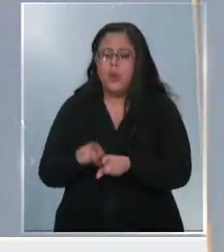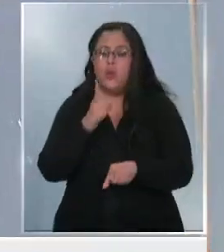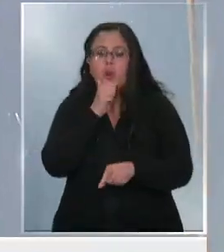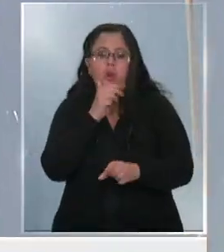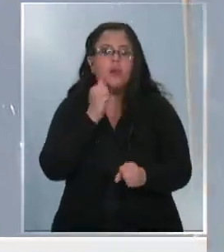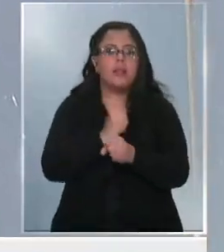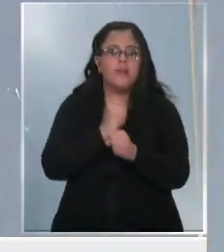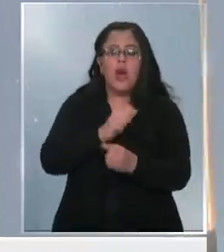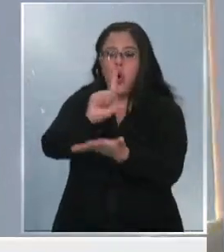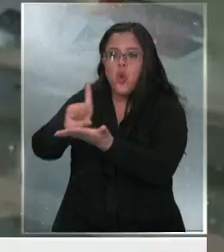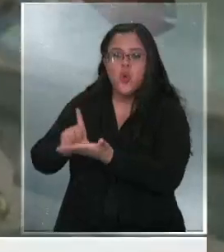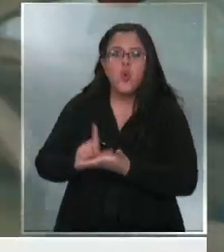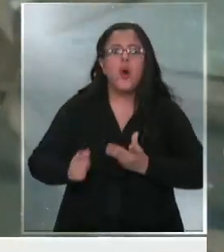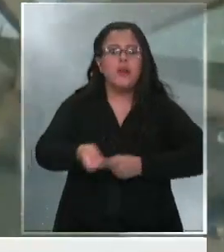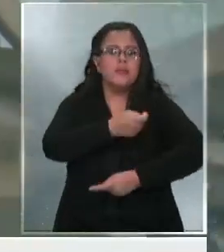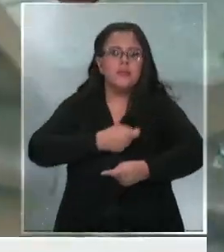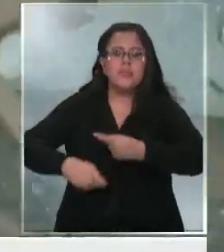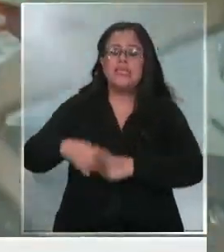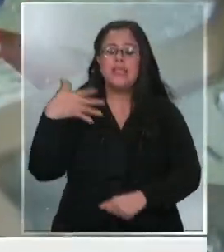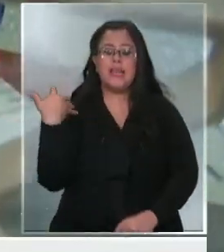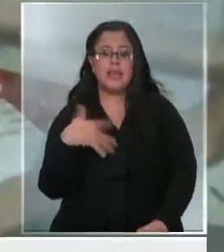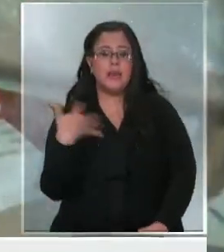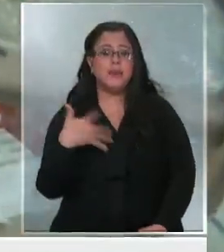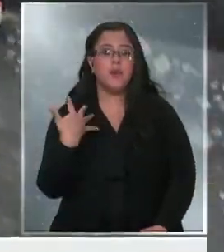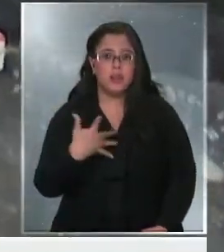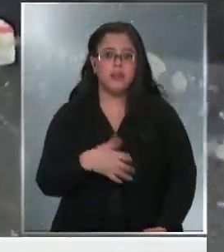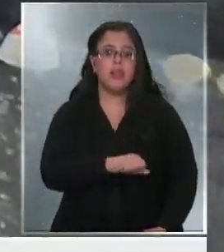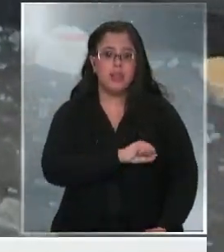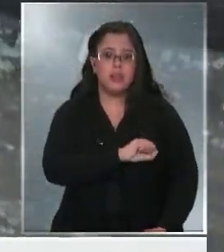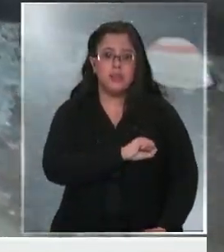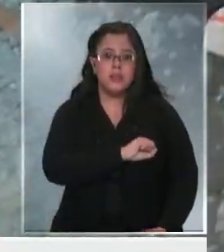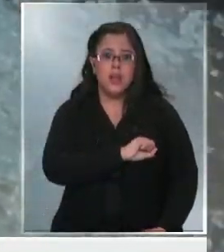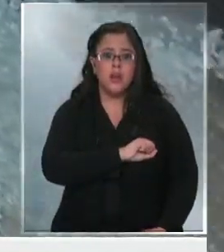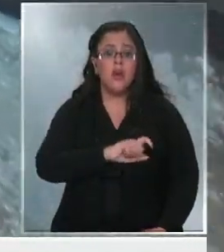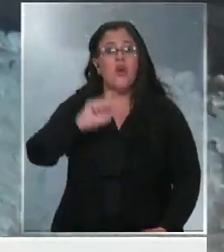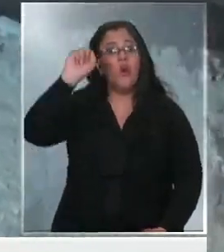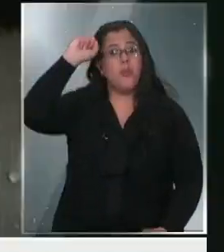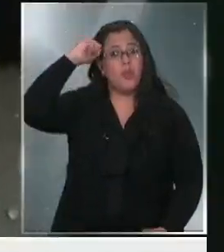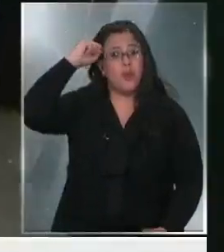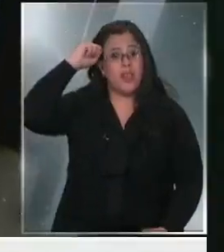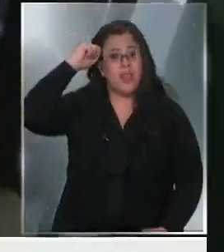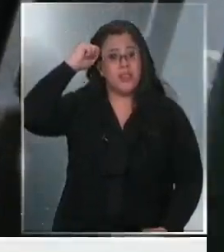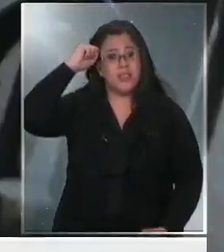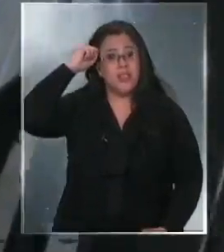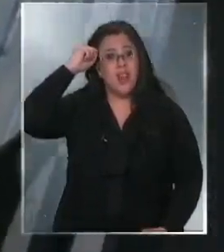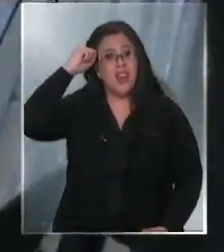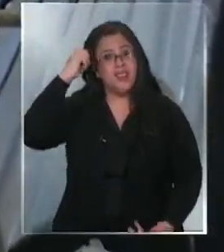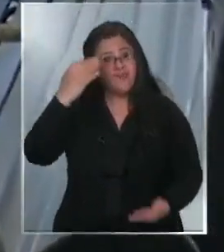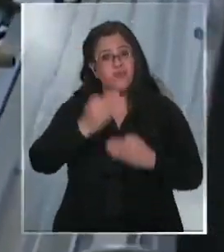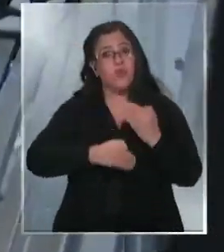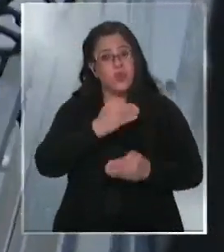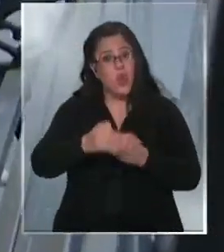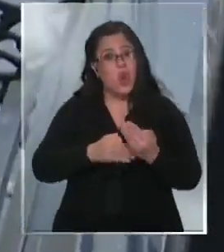de los sectores comerciales más importantes de la capital. Providencia funciona a media máquina.